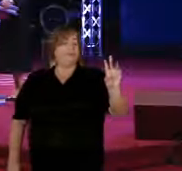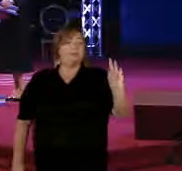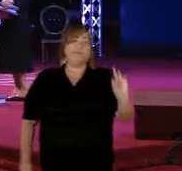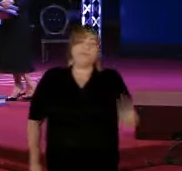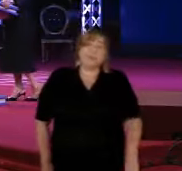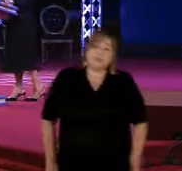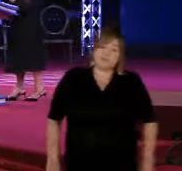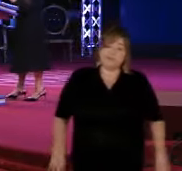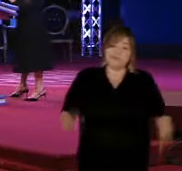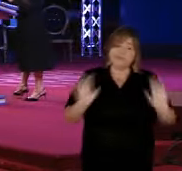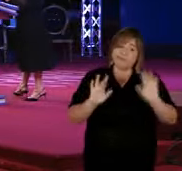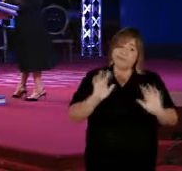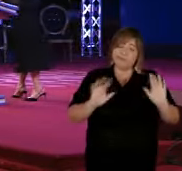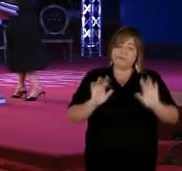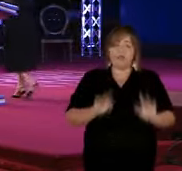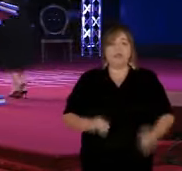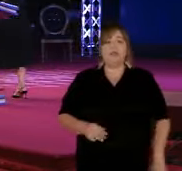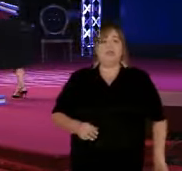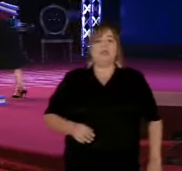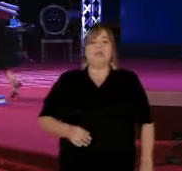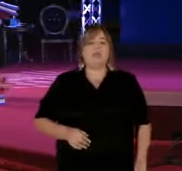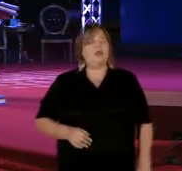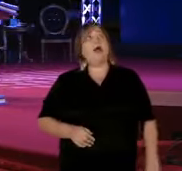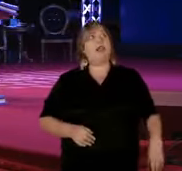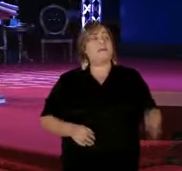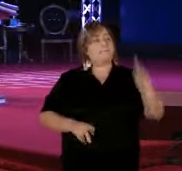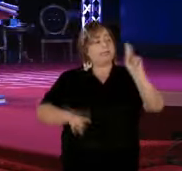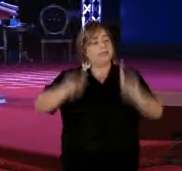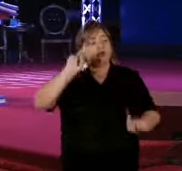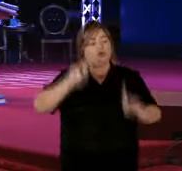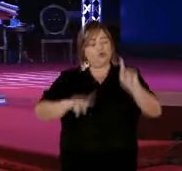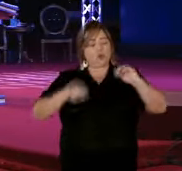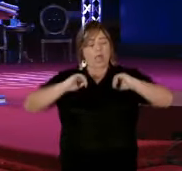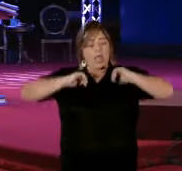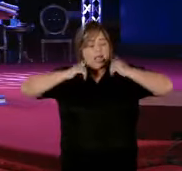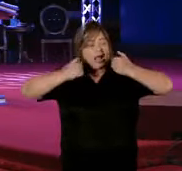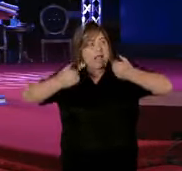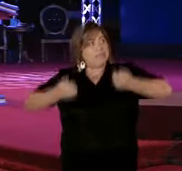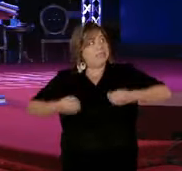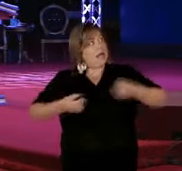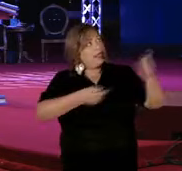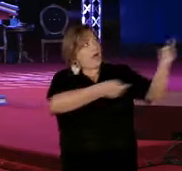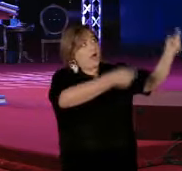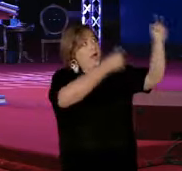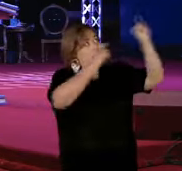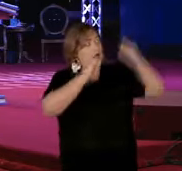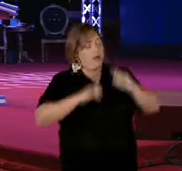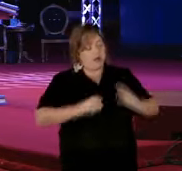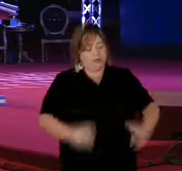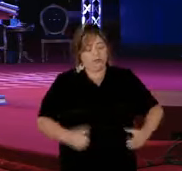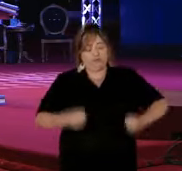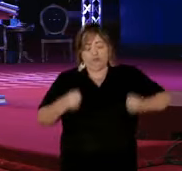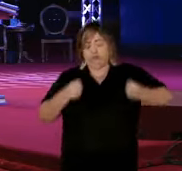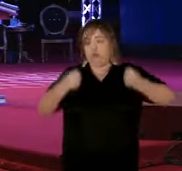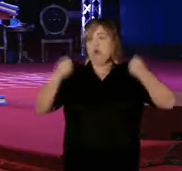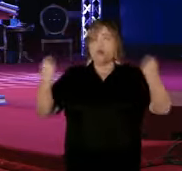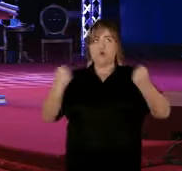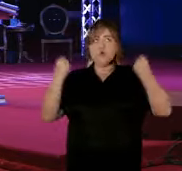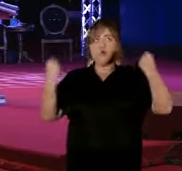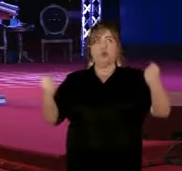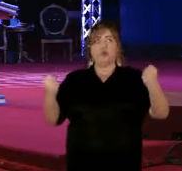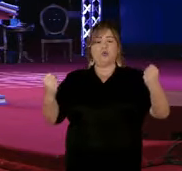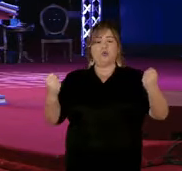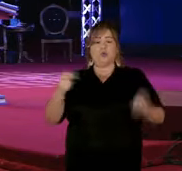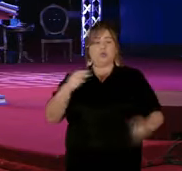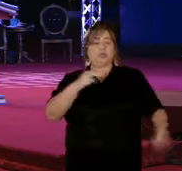pues está bien. Él da fuerza al cansado y multiplica las fuerzas